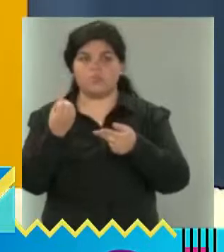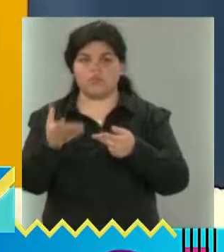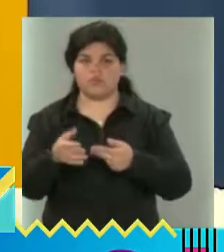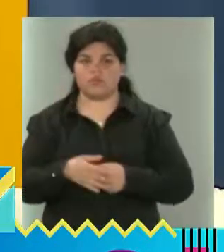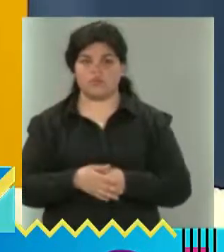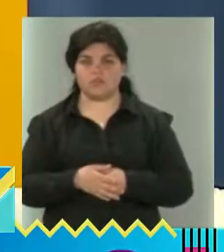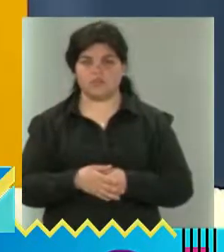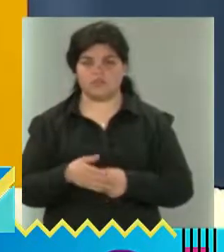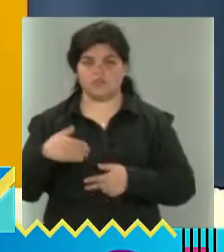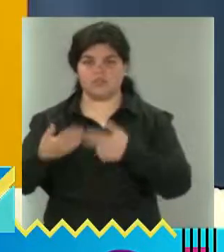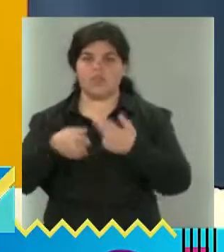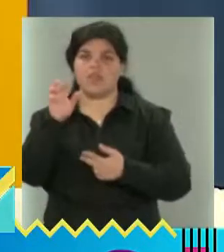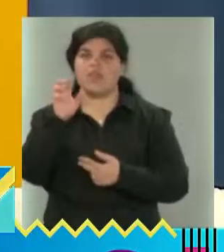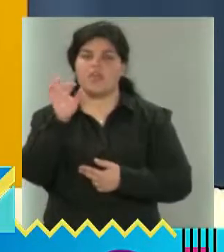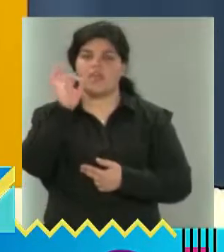logística con Chile,